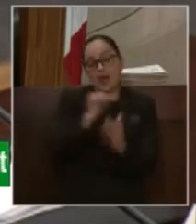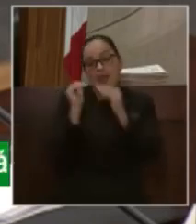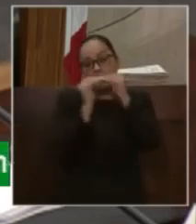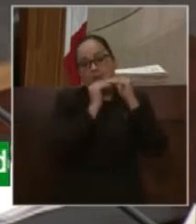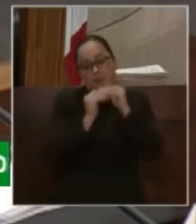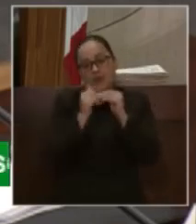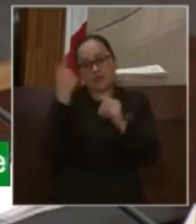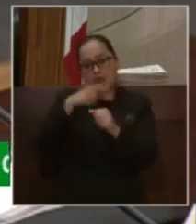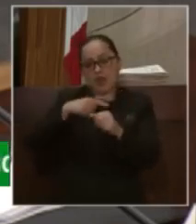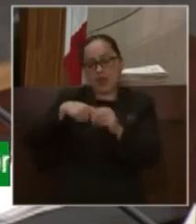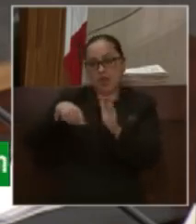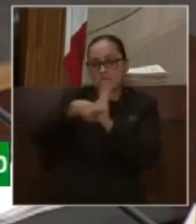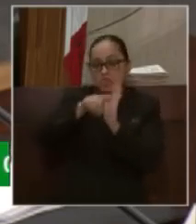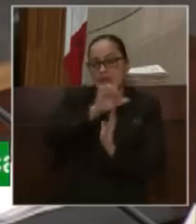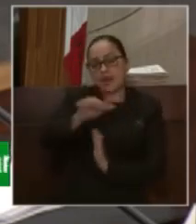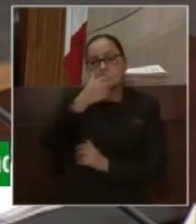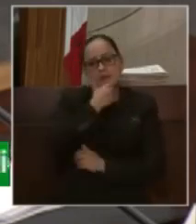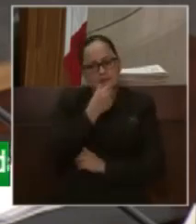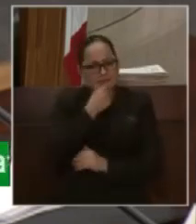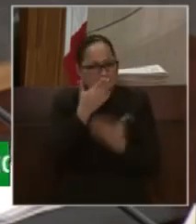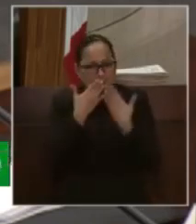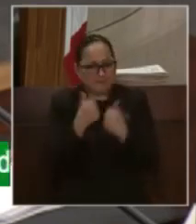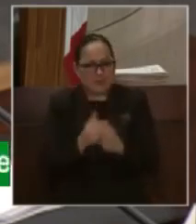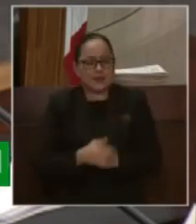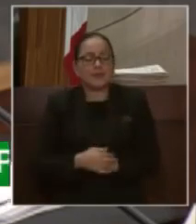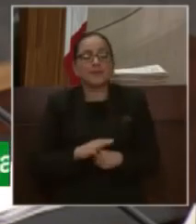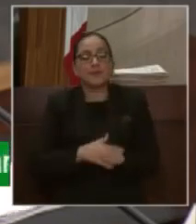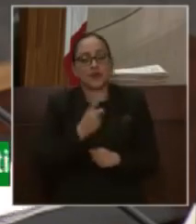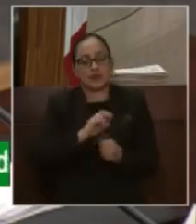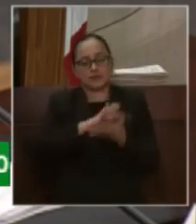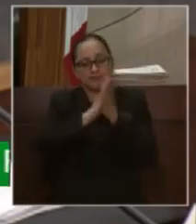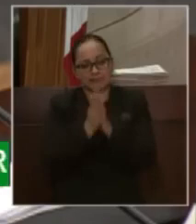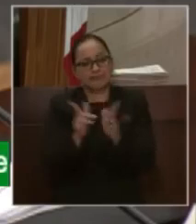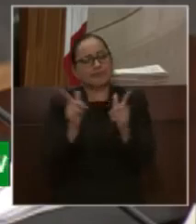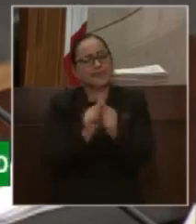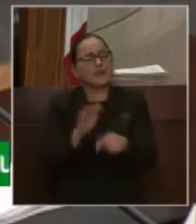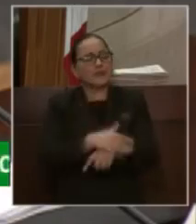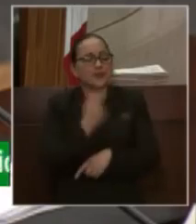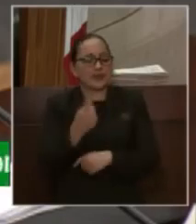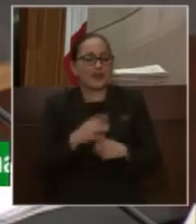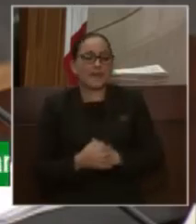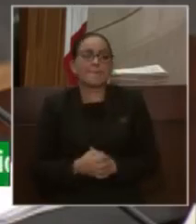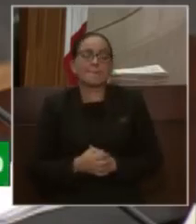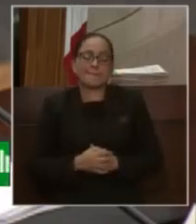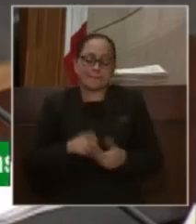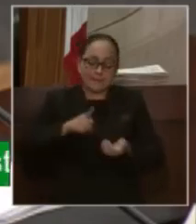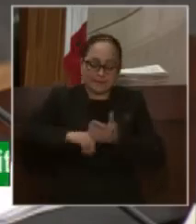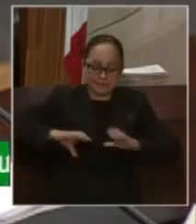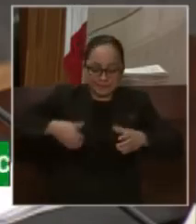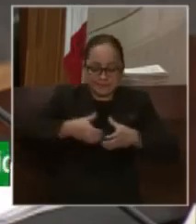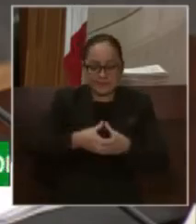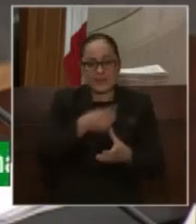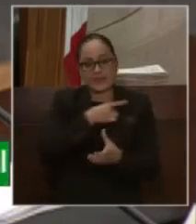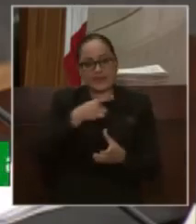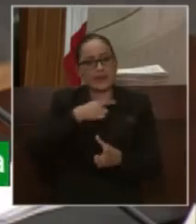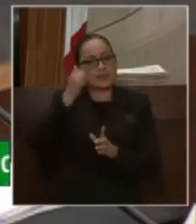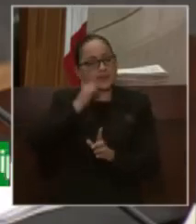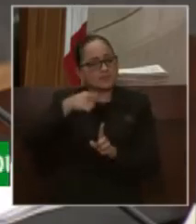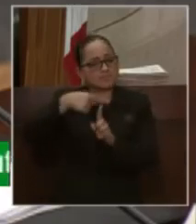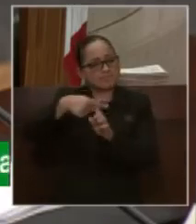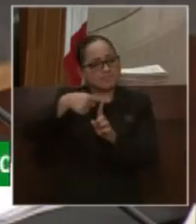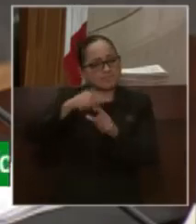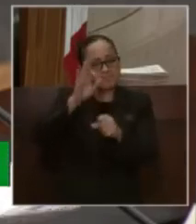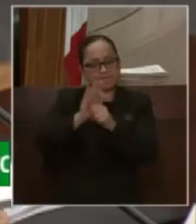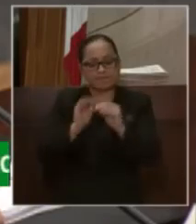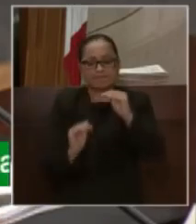en perjuicio de los hombres. Asimismo, se propone arribar a esta conclusión, pues la conformación de los órganos de gobierno debe encaminarse hacia el